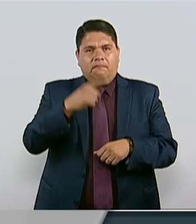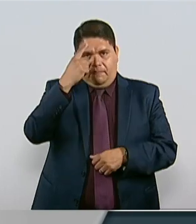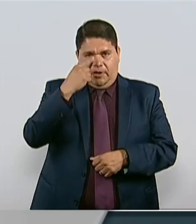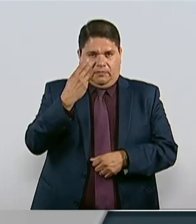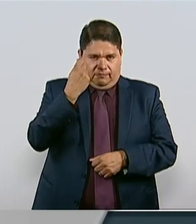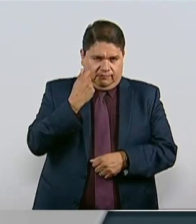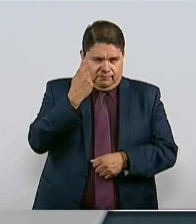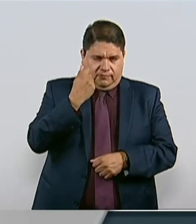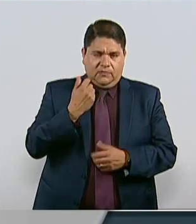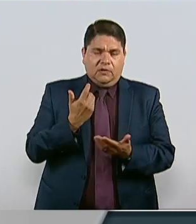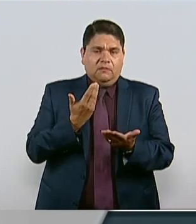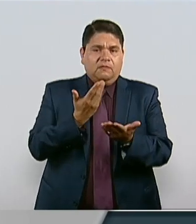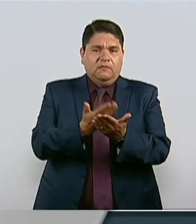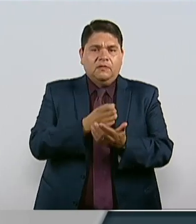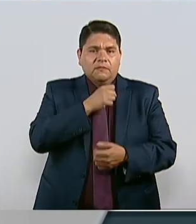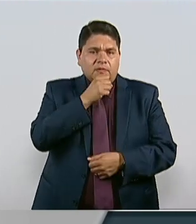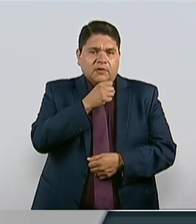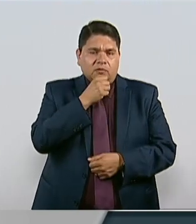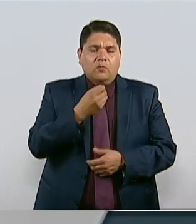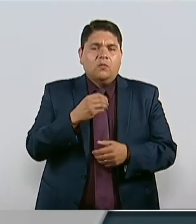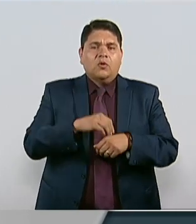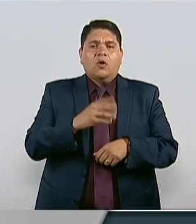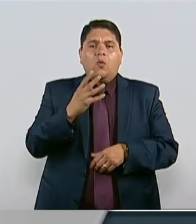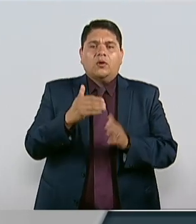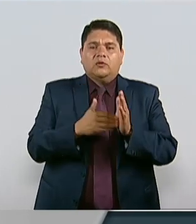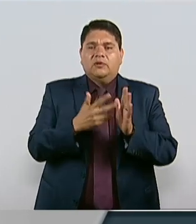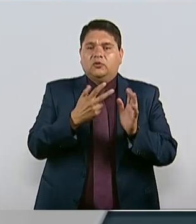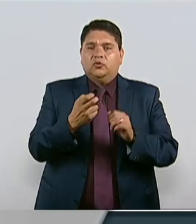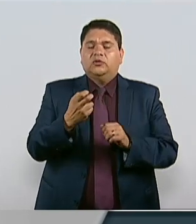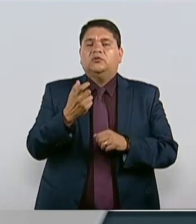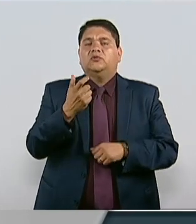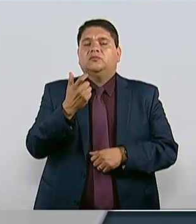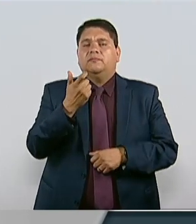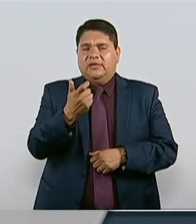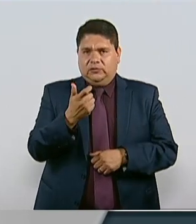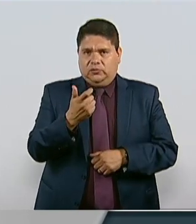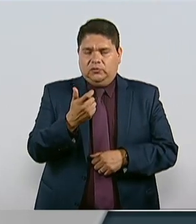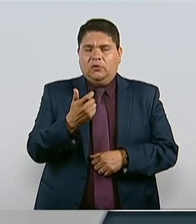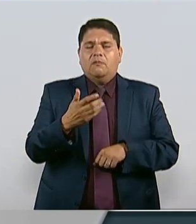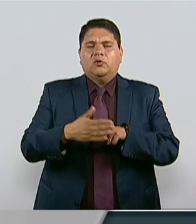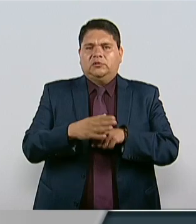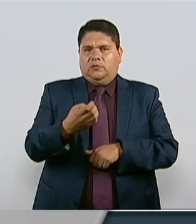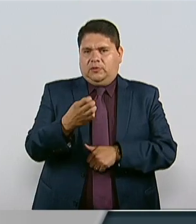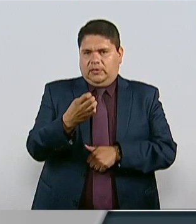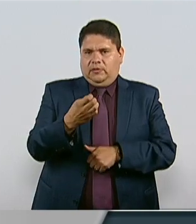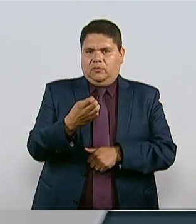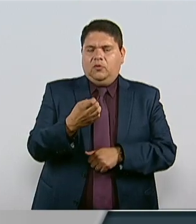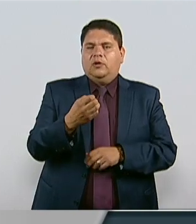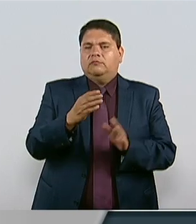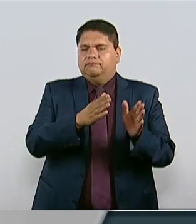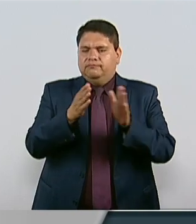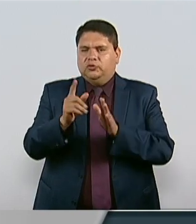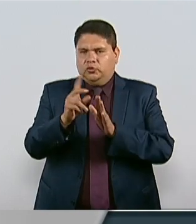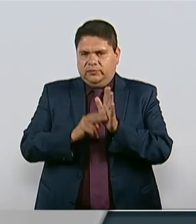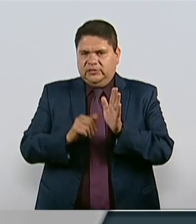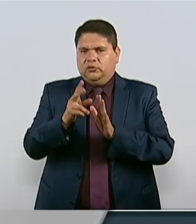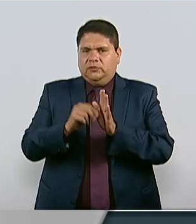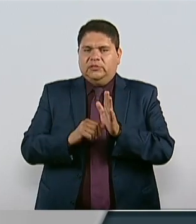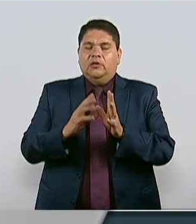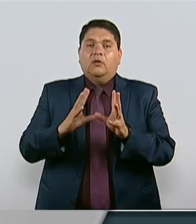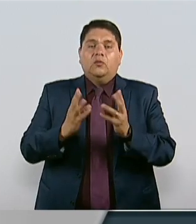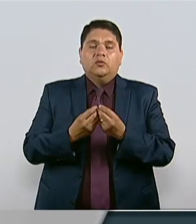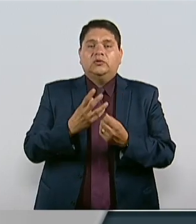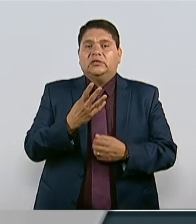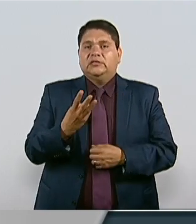mayores se prevé que cuenten bimestralmente con 4.800 pesos a partir de enero próximo, para lo cual habría una inversión